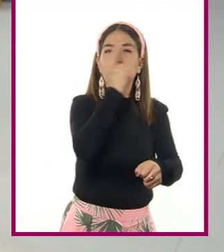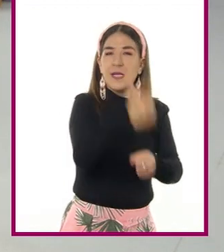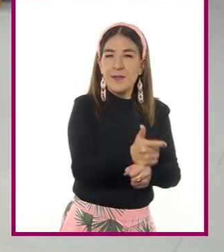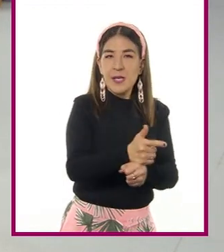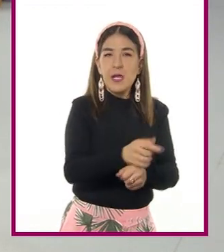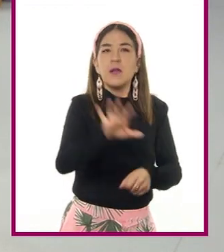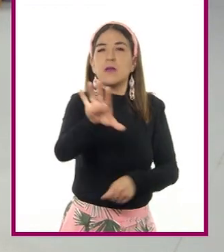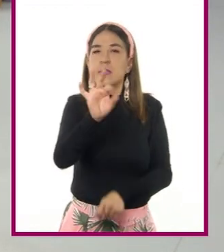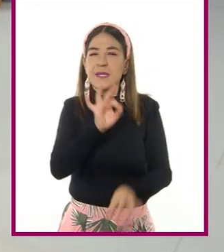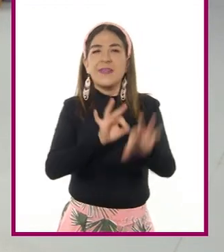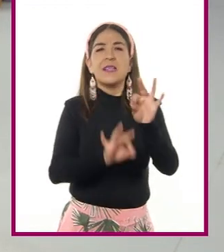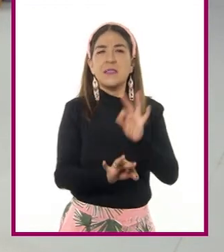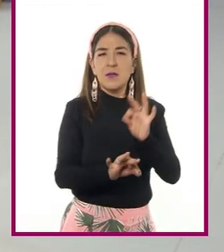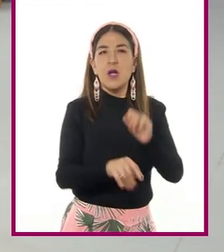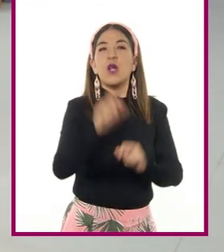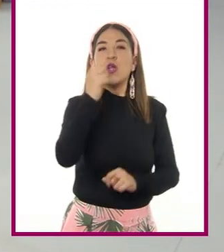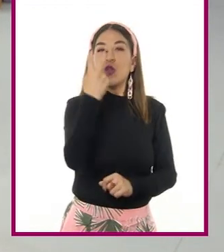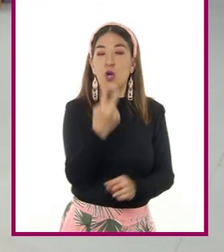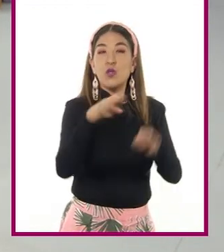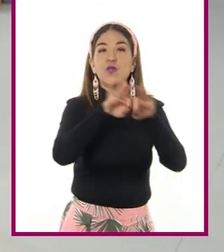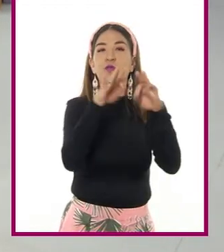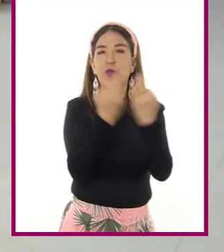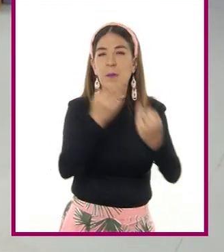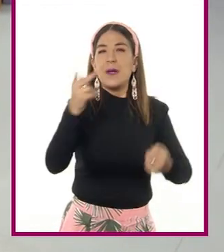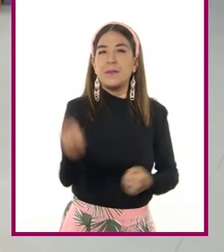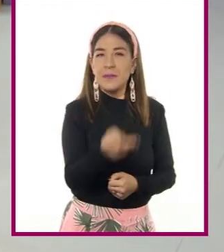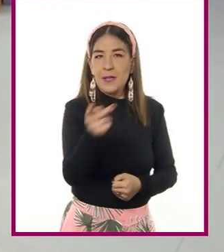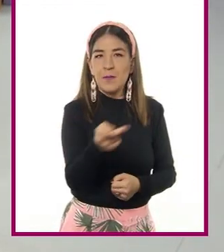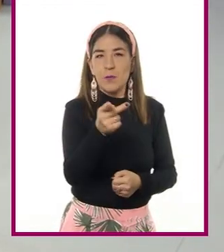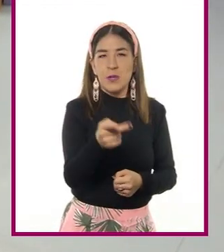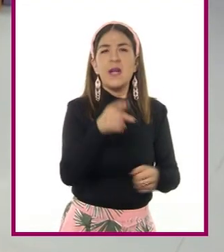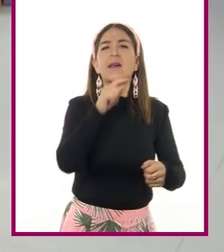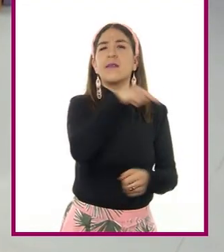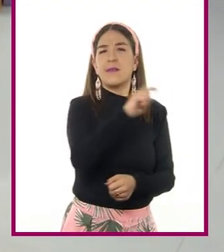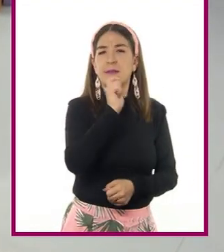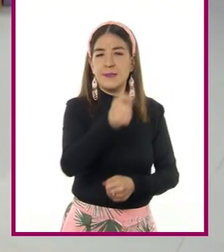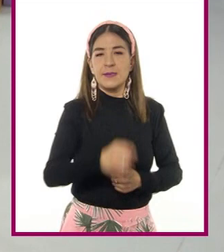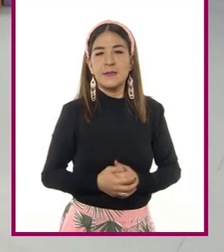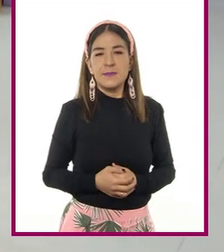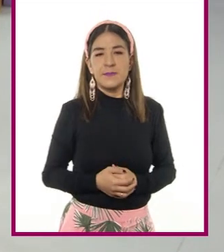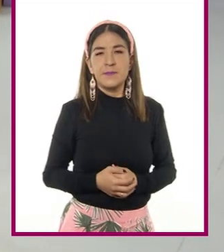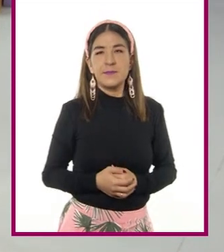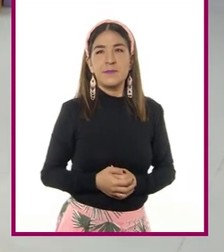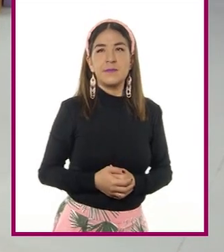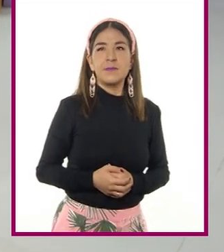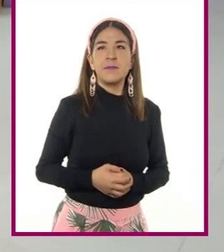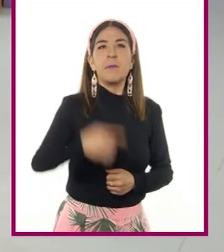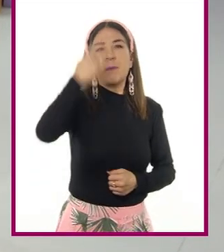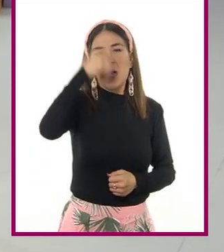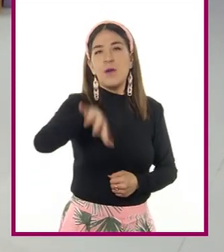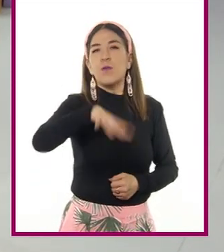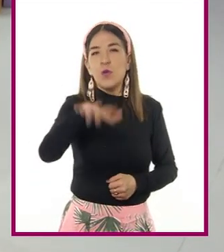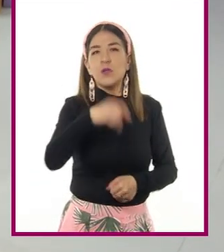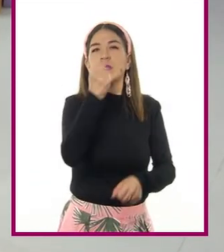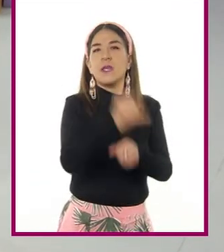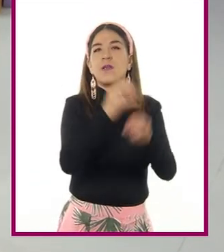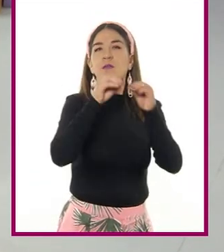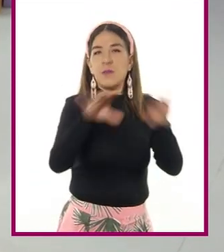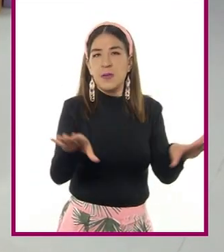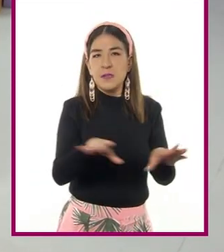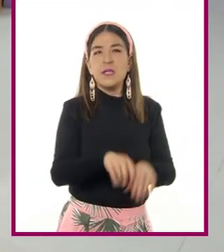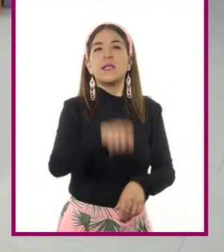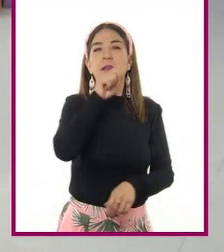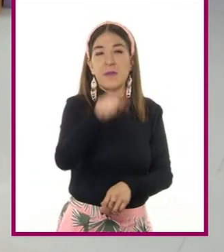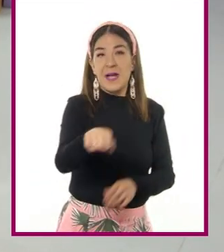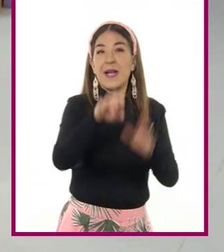y seleccionar 2 tipos de preguntas, las cuales se acoplaron para la búsqueda de información y,